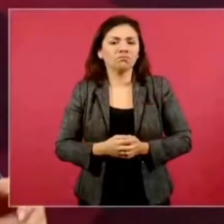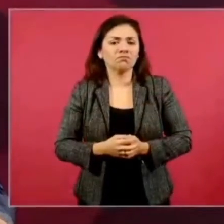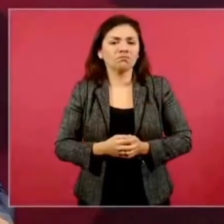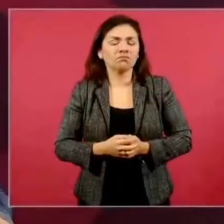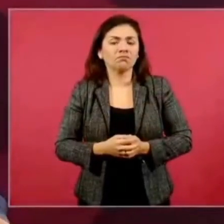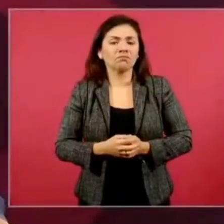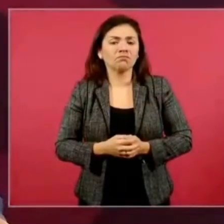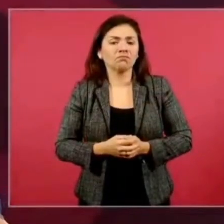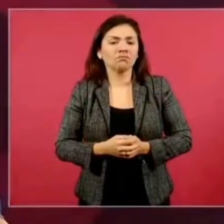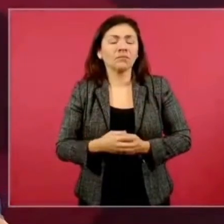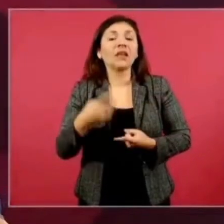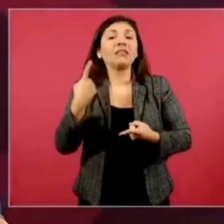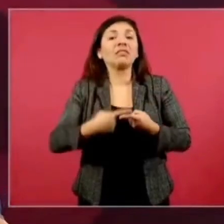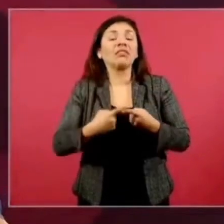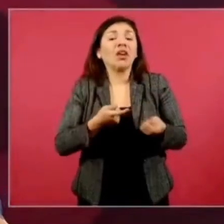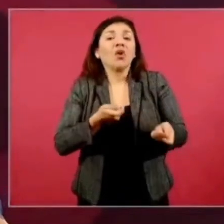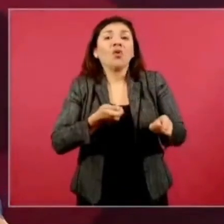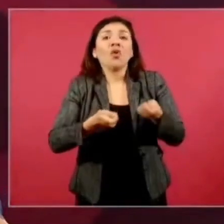controlado.